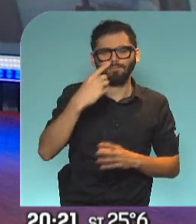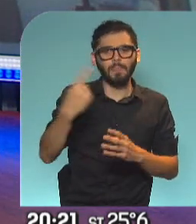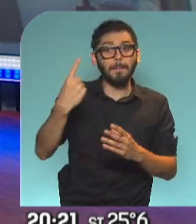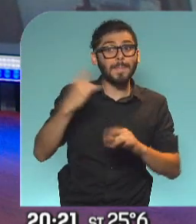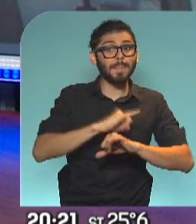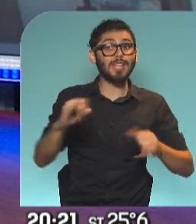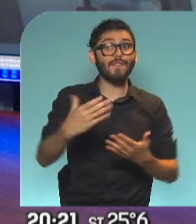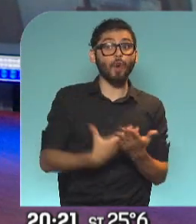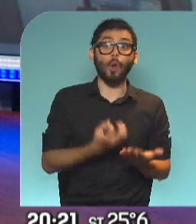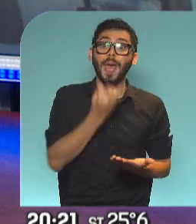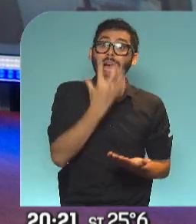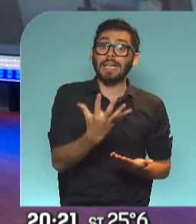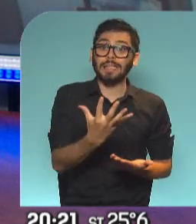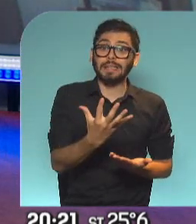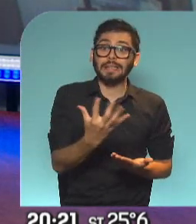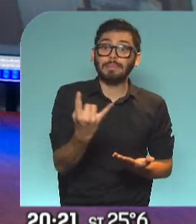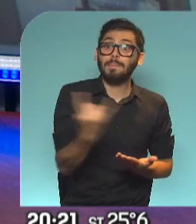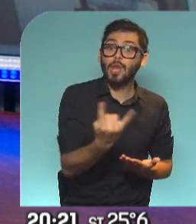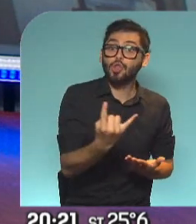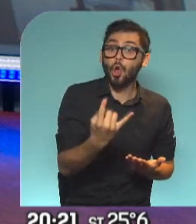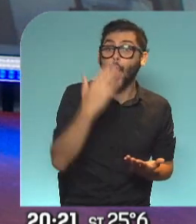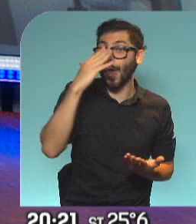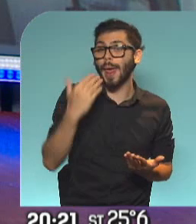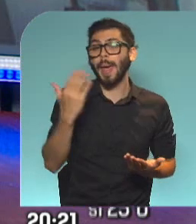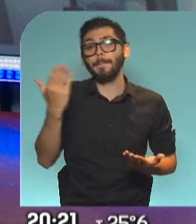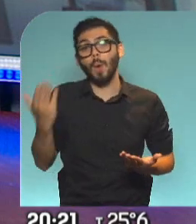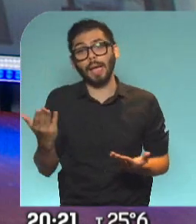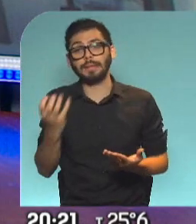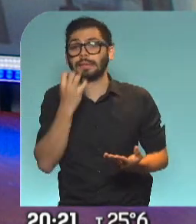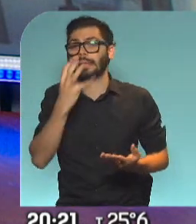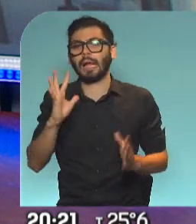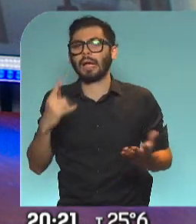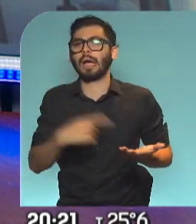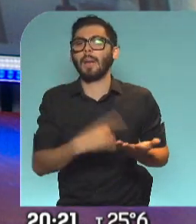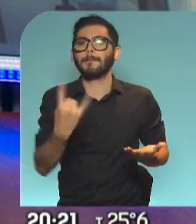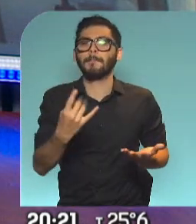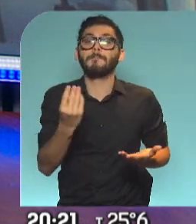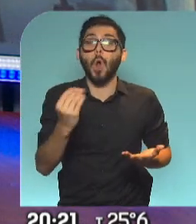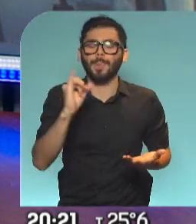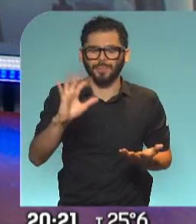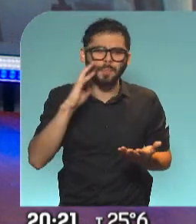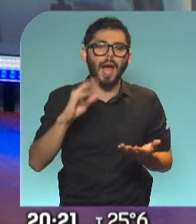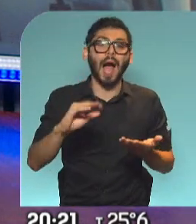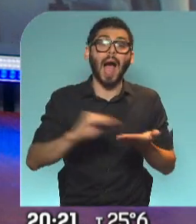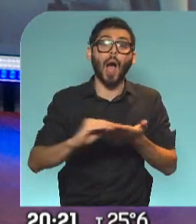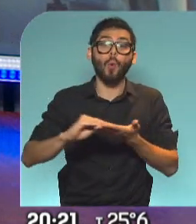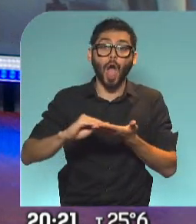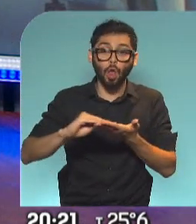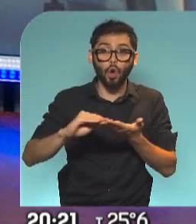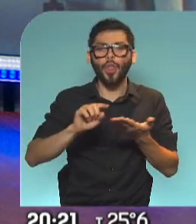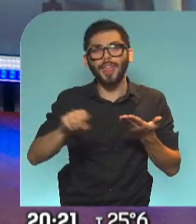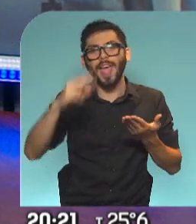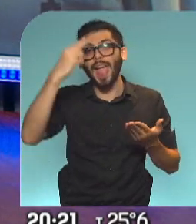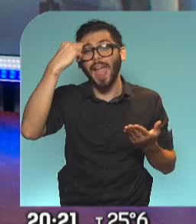informe mintió en su declaración y después explicó por qué había mentido. Escuchen, Rodolfo Baqué, abogado de, insisto, Dayana Madrid,